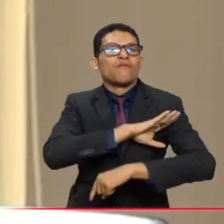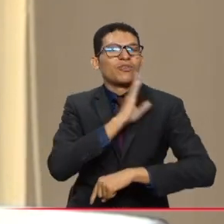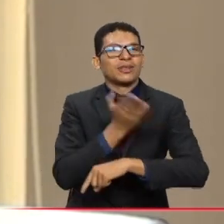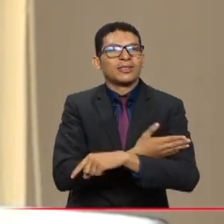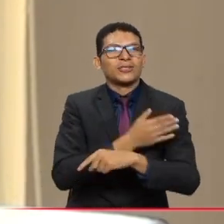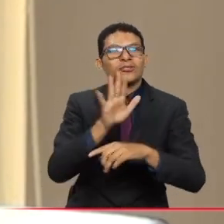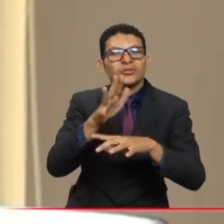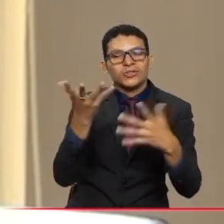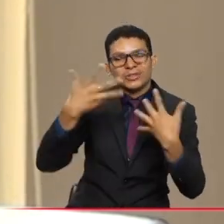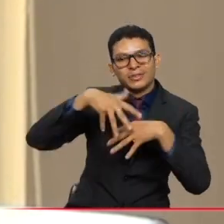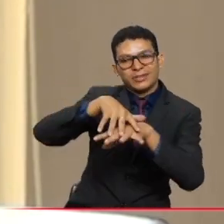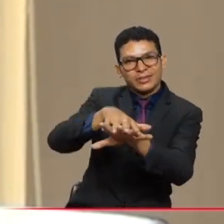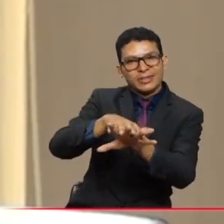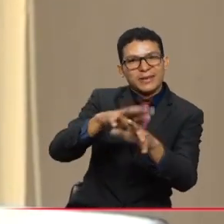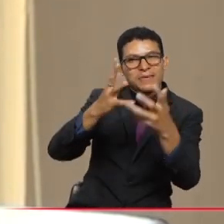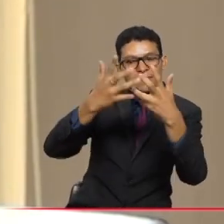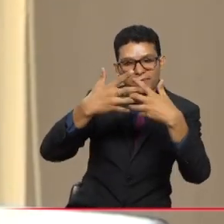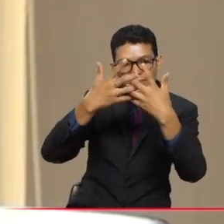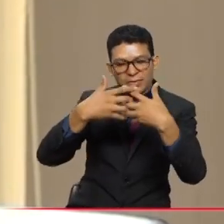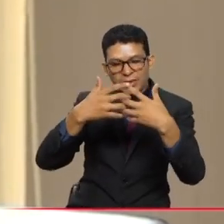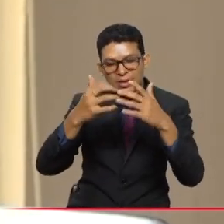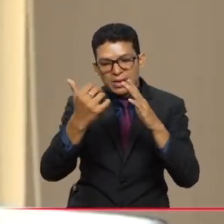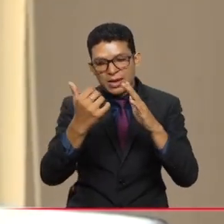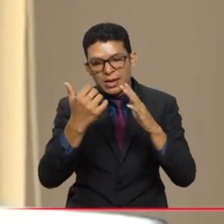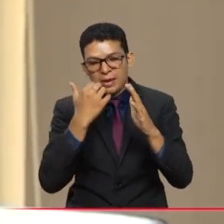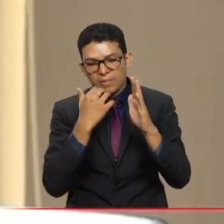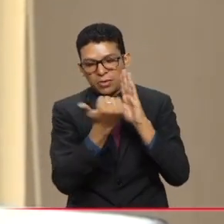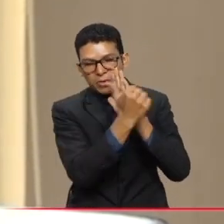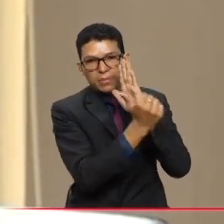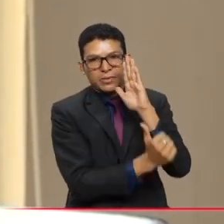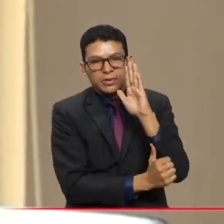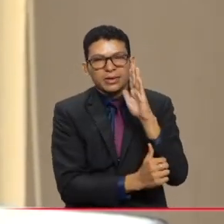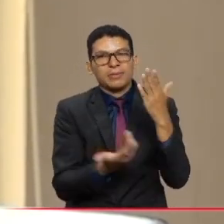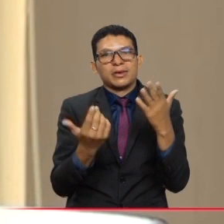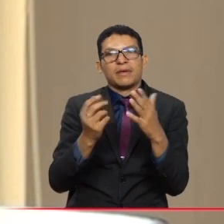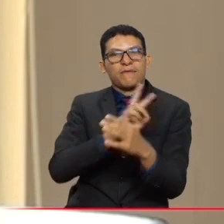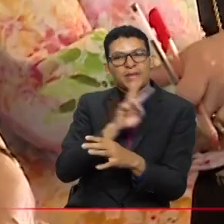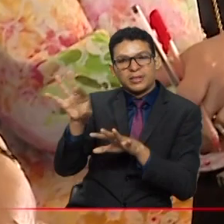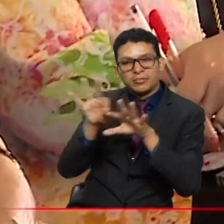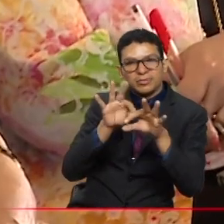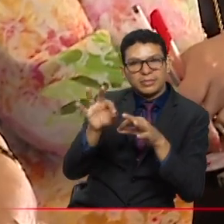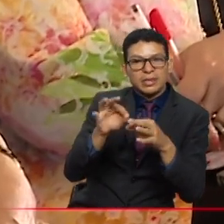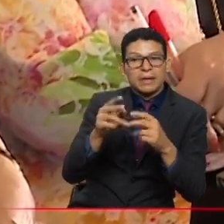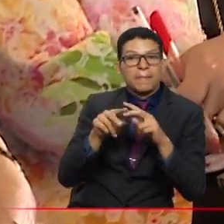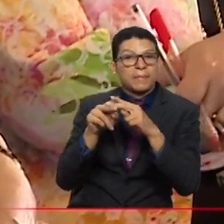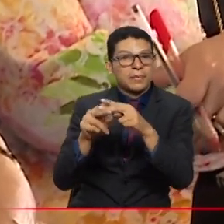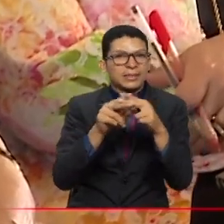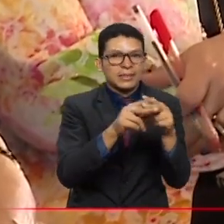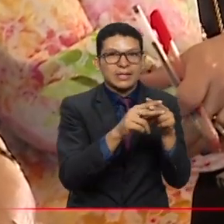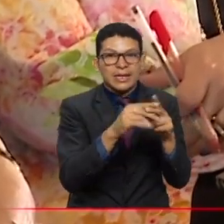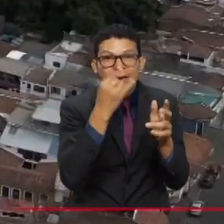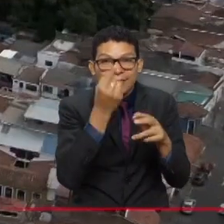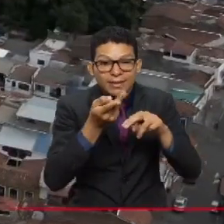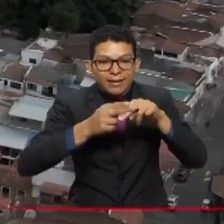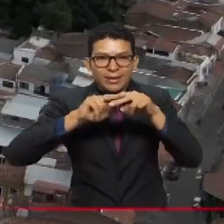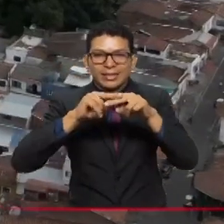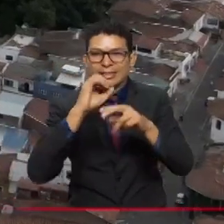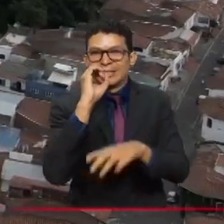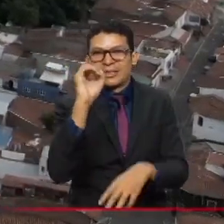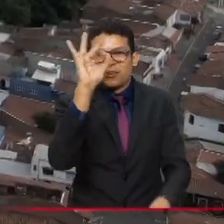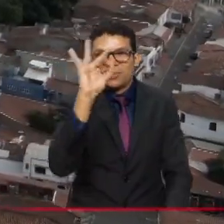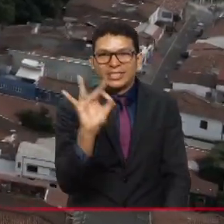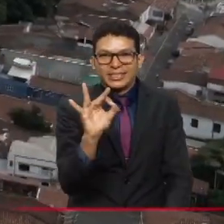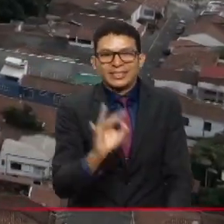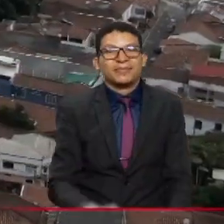tejido empresarial con programas como Valle Emplea, los créditos cero intereses. La idea es continuar obteniendo más apoyos